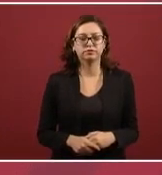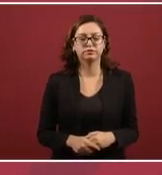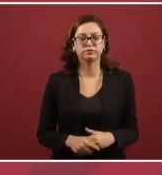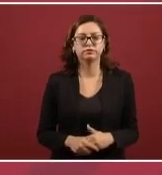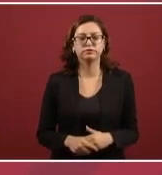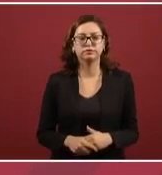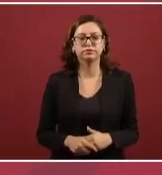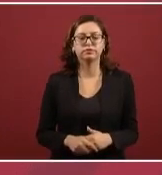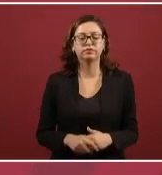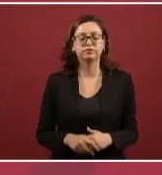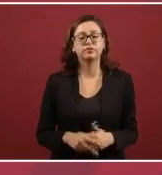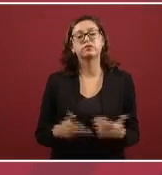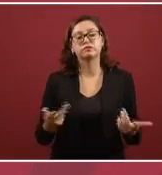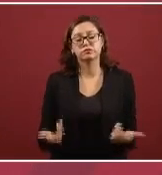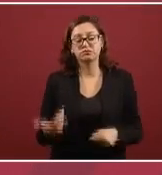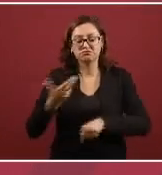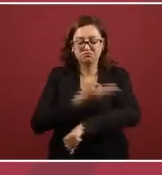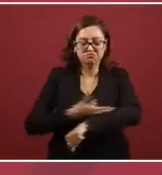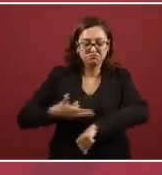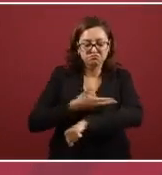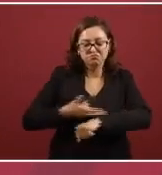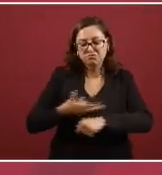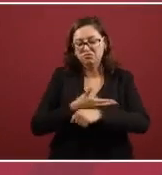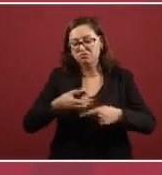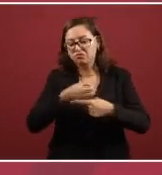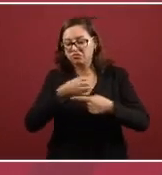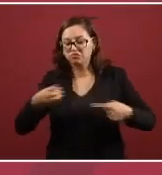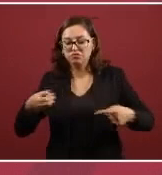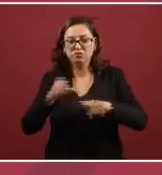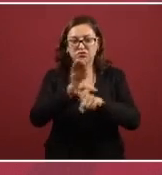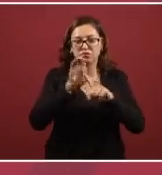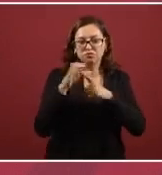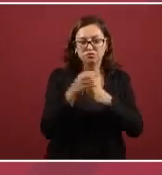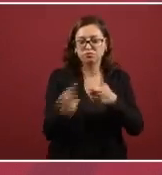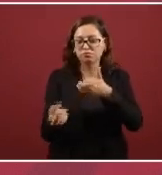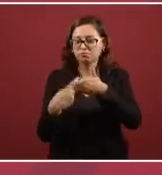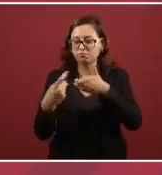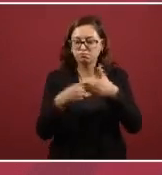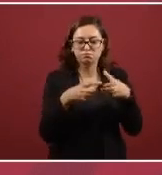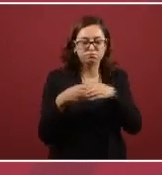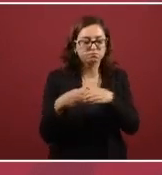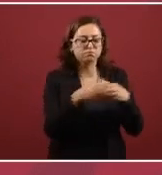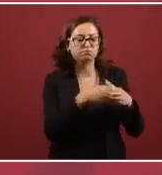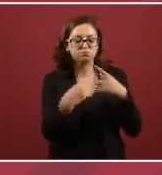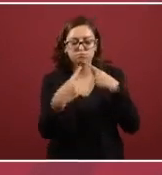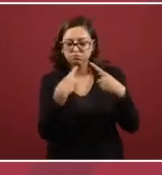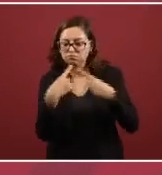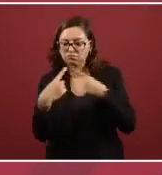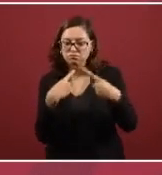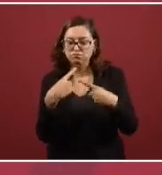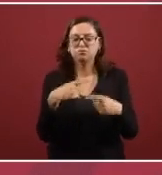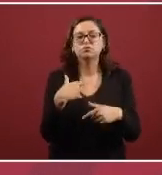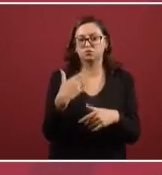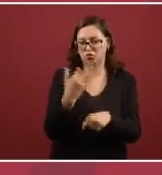comité con este propósito, van a explicarles en qué van a